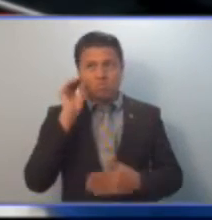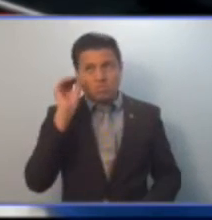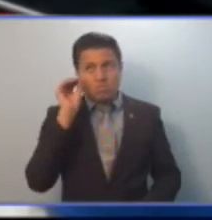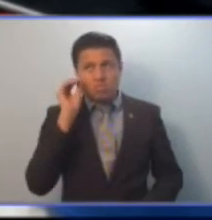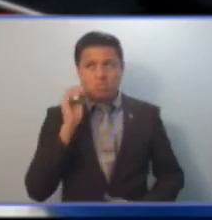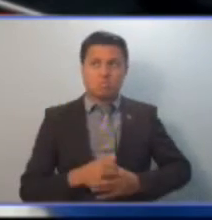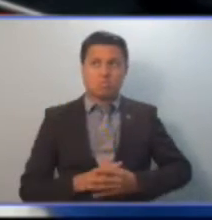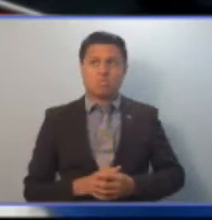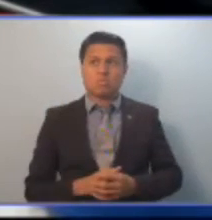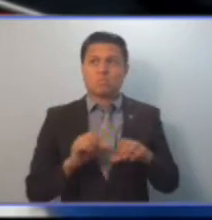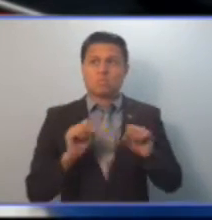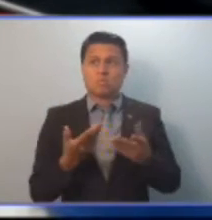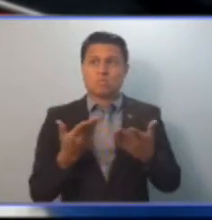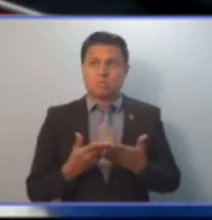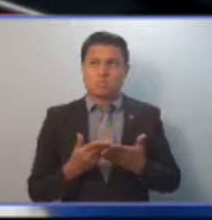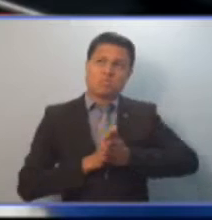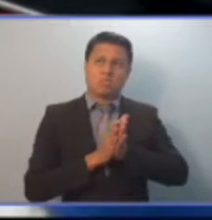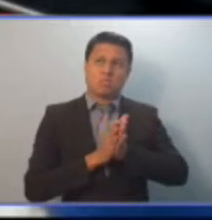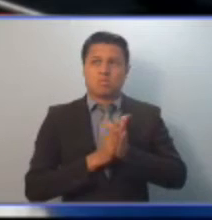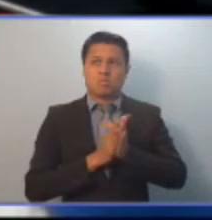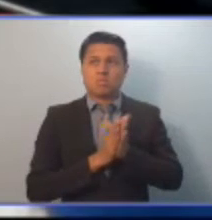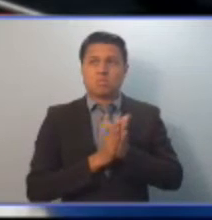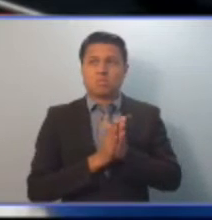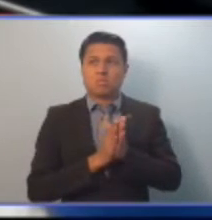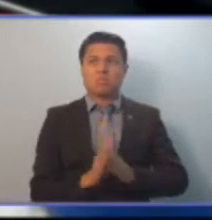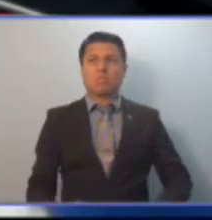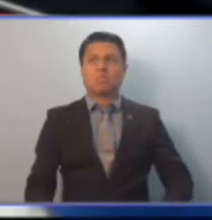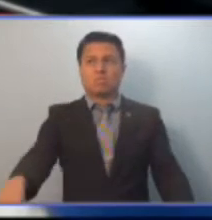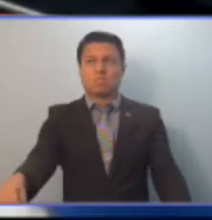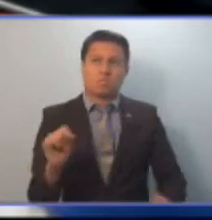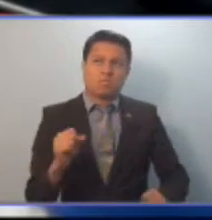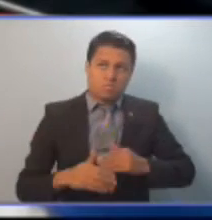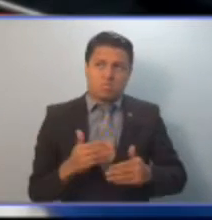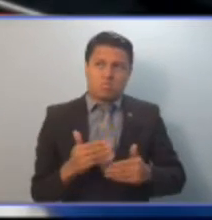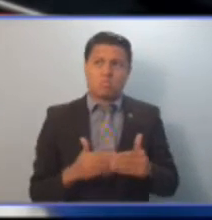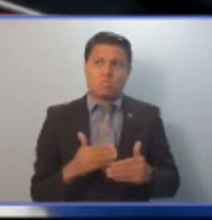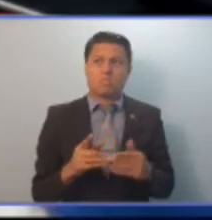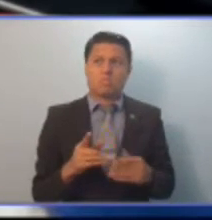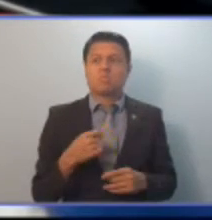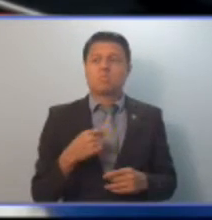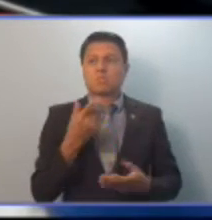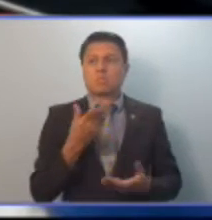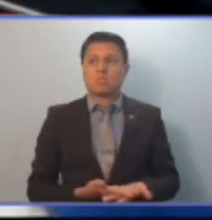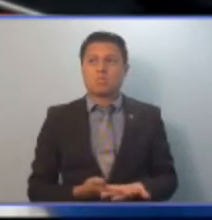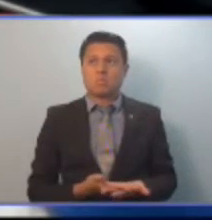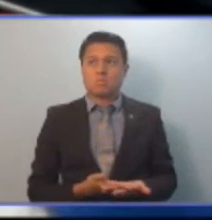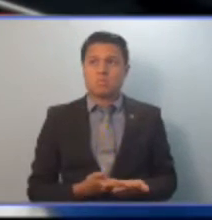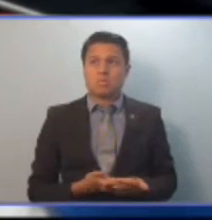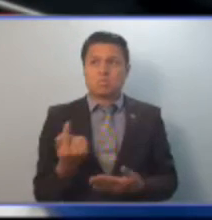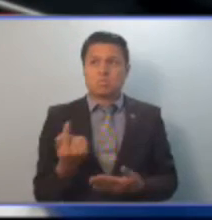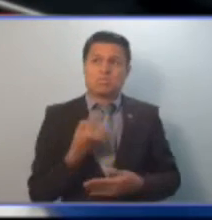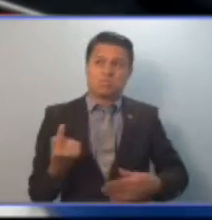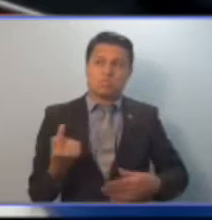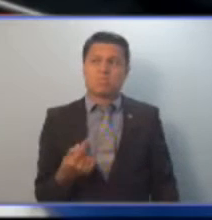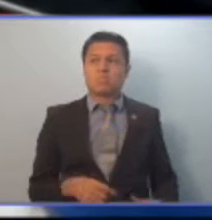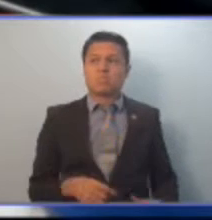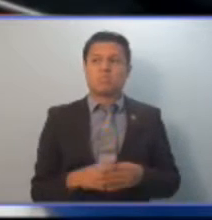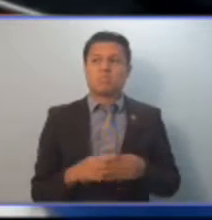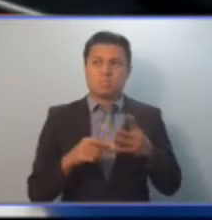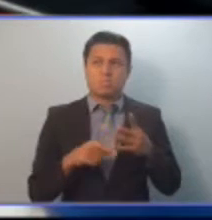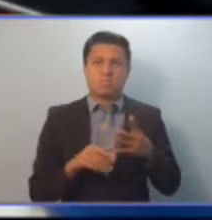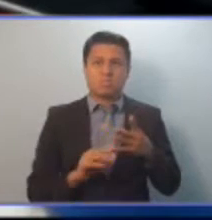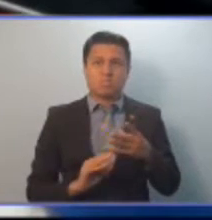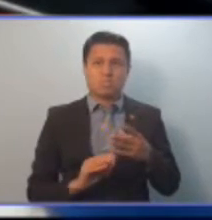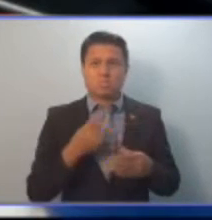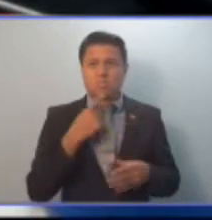para querer aspirar a estar en este proceso, y me supongo que como miembro de la Sala de lo